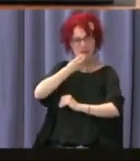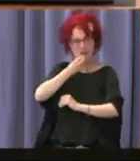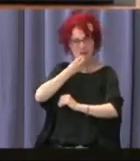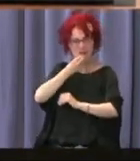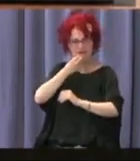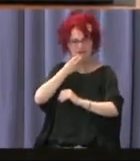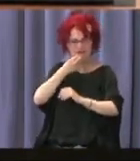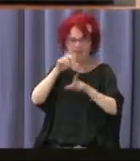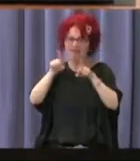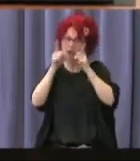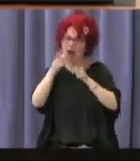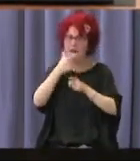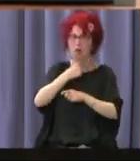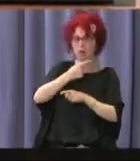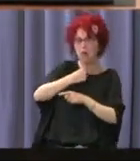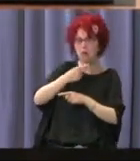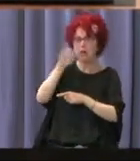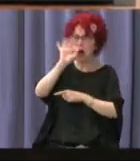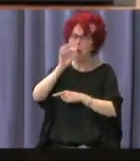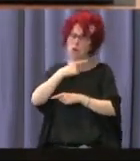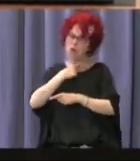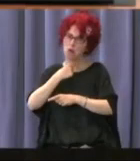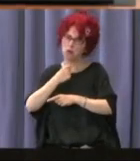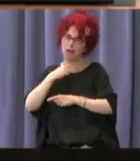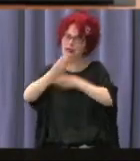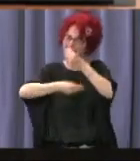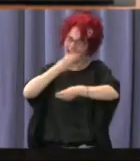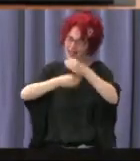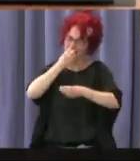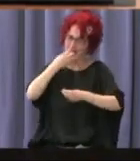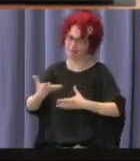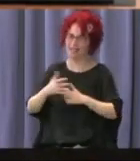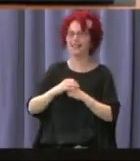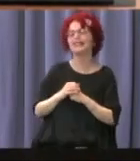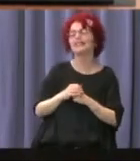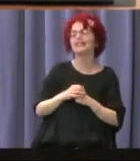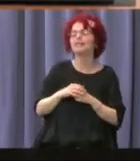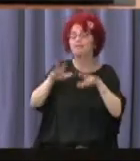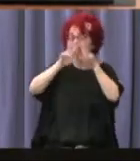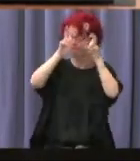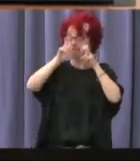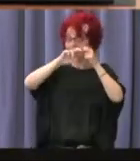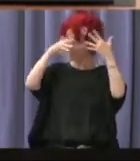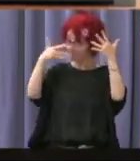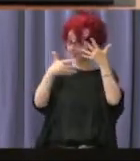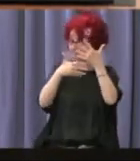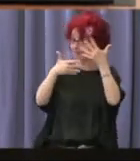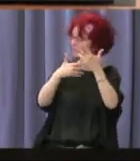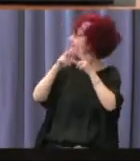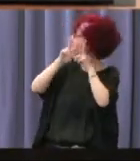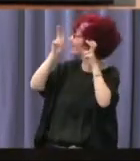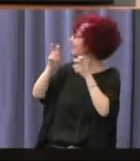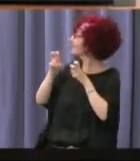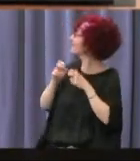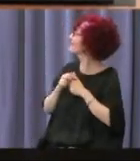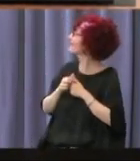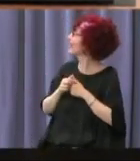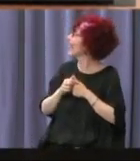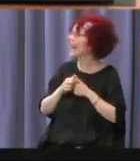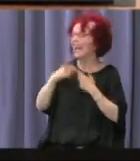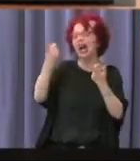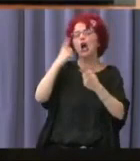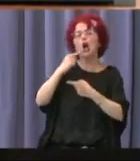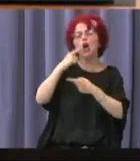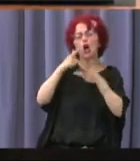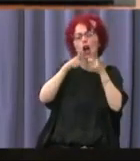Bien, luego está el apartado 10, que son los nuevos hábitos lingüísticos, que para esto tengo yo como para 30 o 40 horas, entonces yo